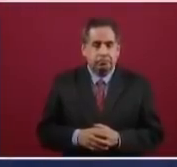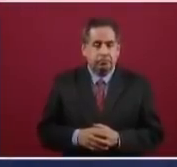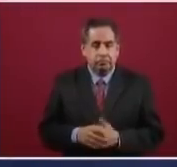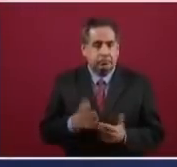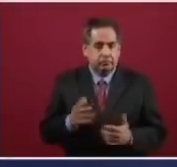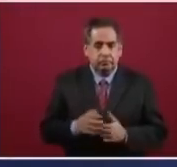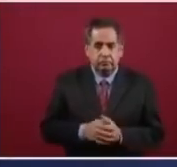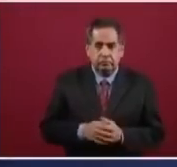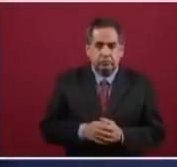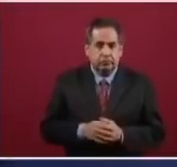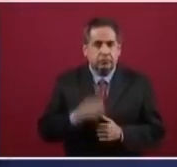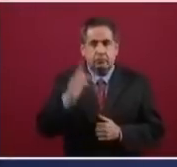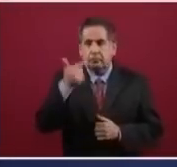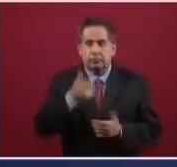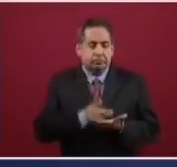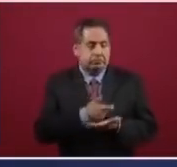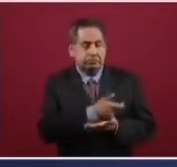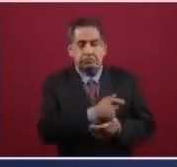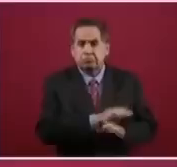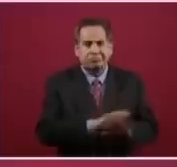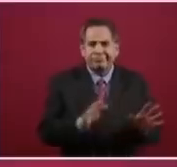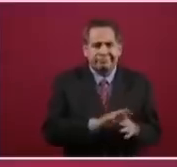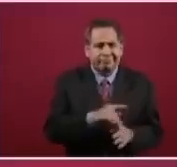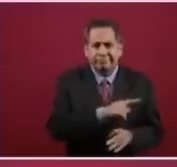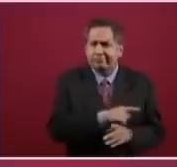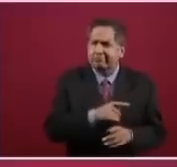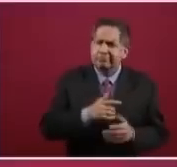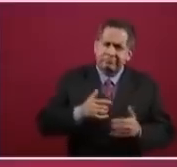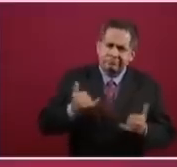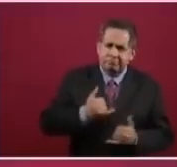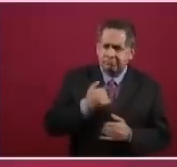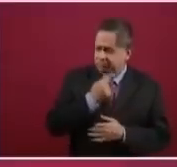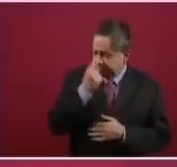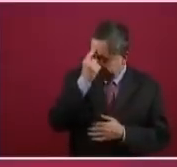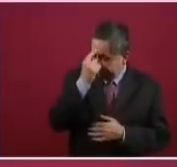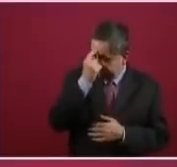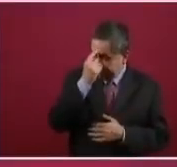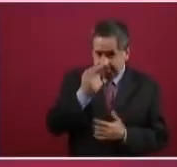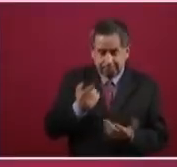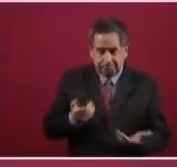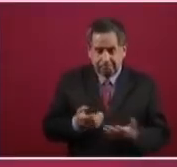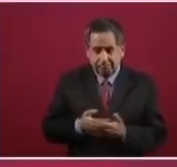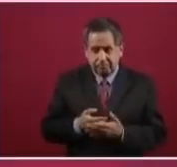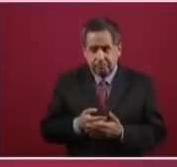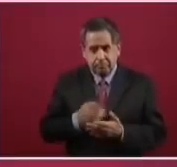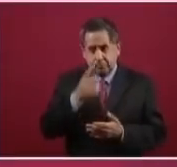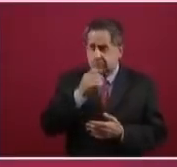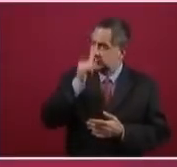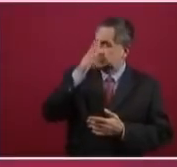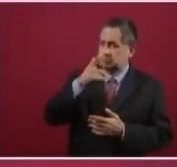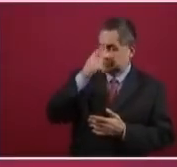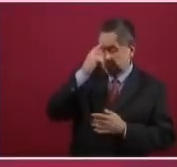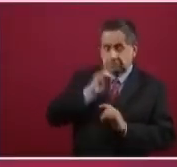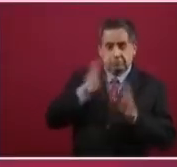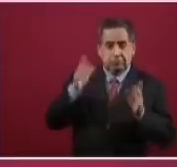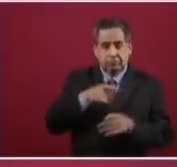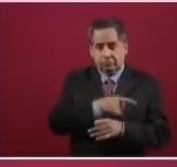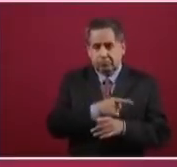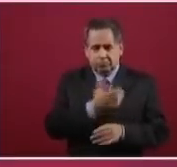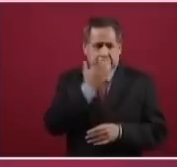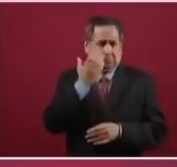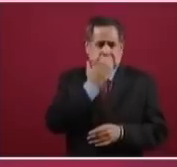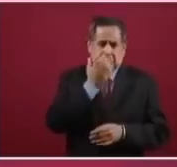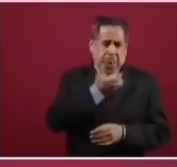y están recibiendo algo si no lo son muy reaccionarios muchos